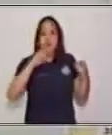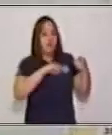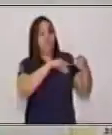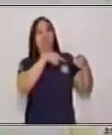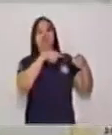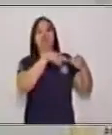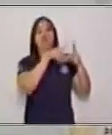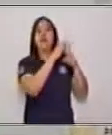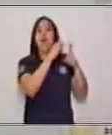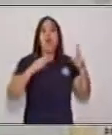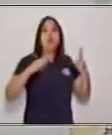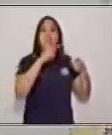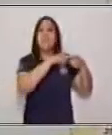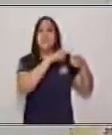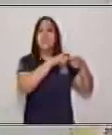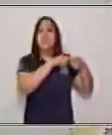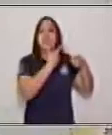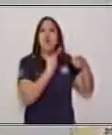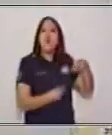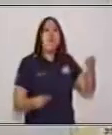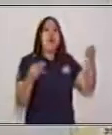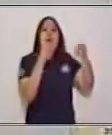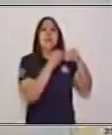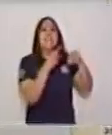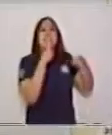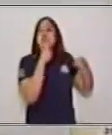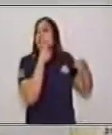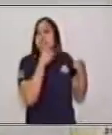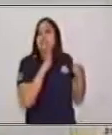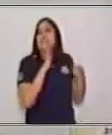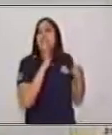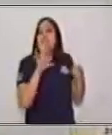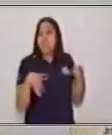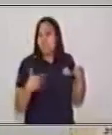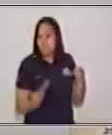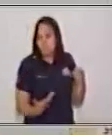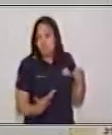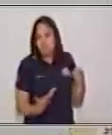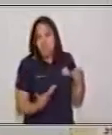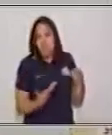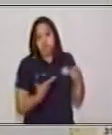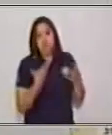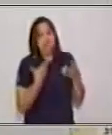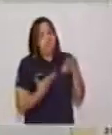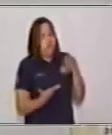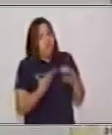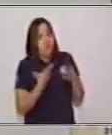parte de la oración por medio de la cual se está hablando? ¿Será que van a ser